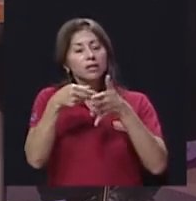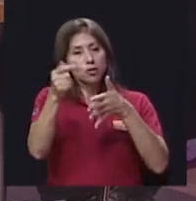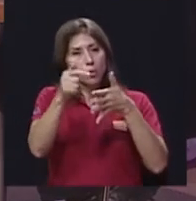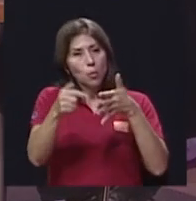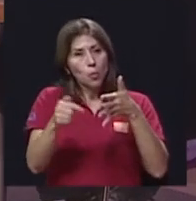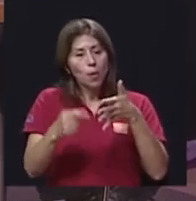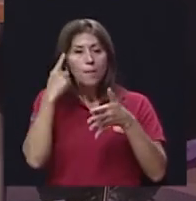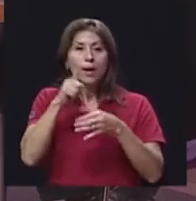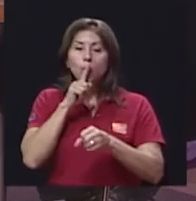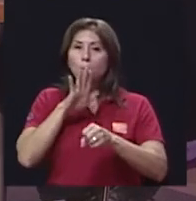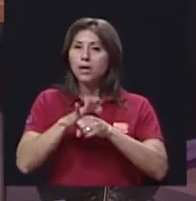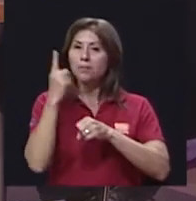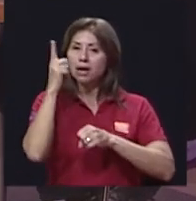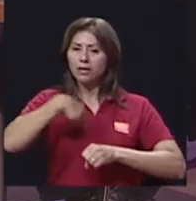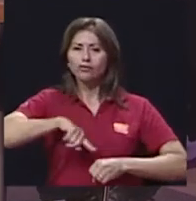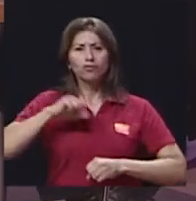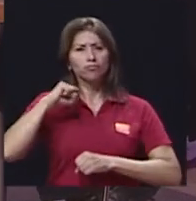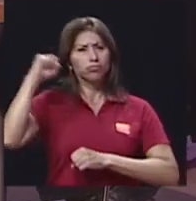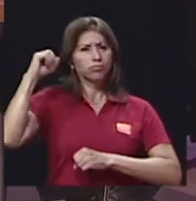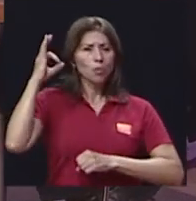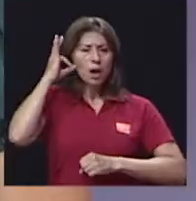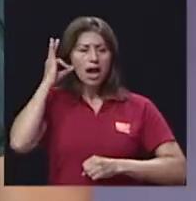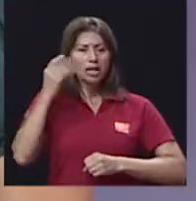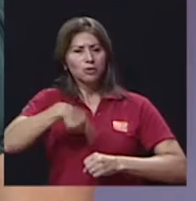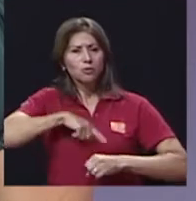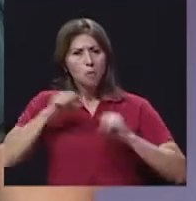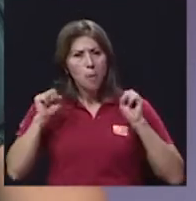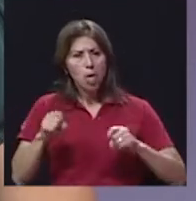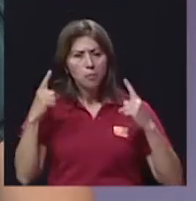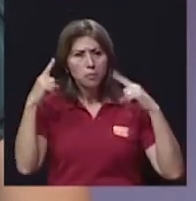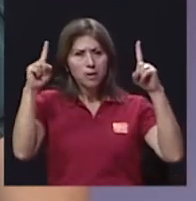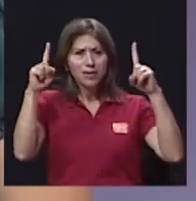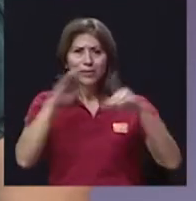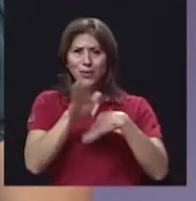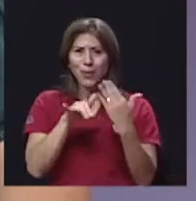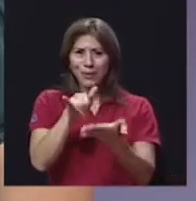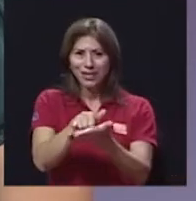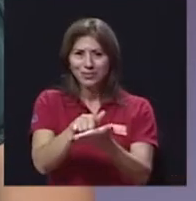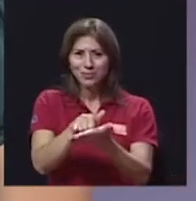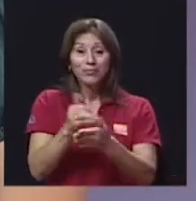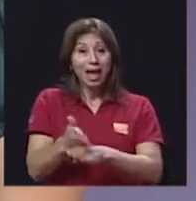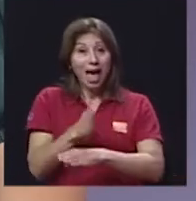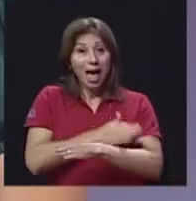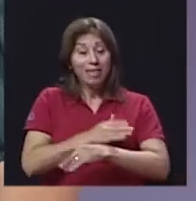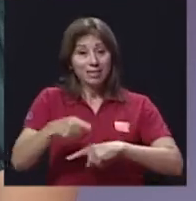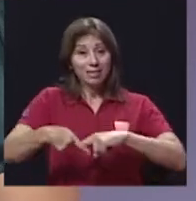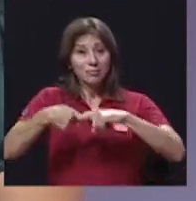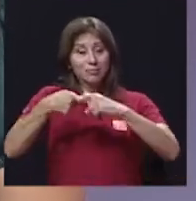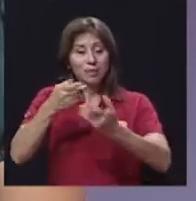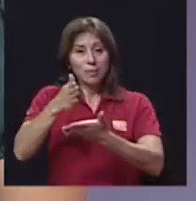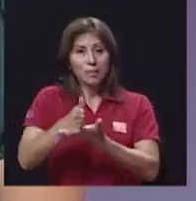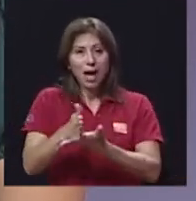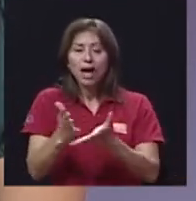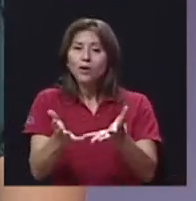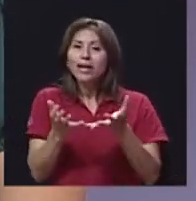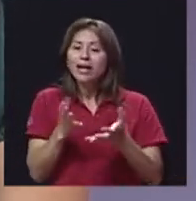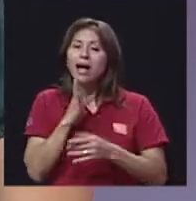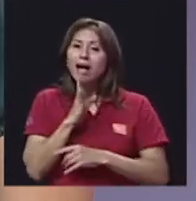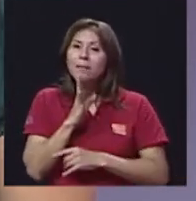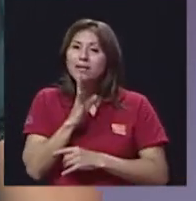para hacer súper mujeres y que podemos con todo y tormentos que sean alrededor de eso antes de ir a una pausa yo quiero que conversáramos